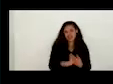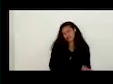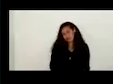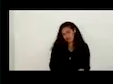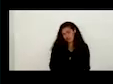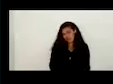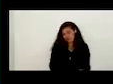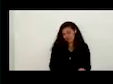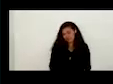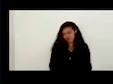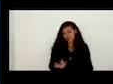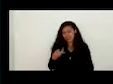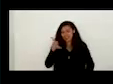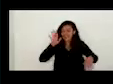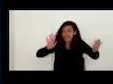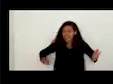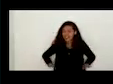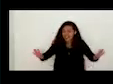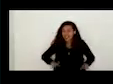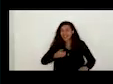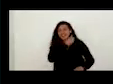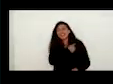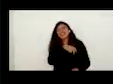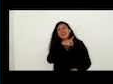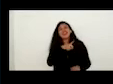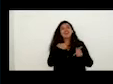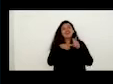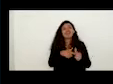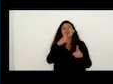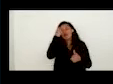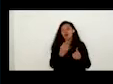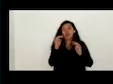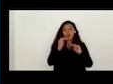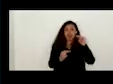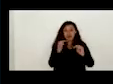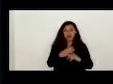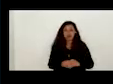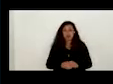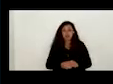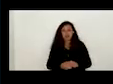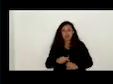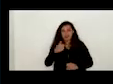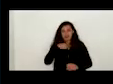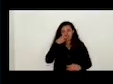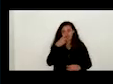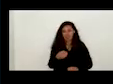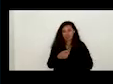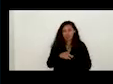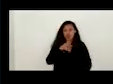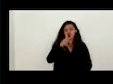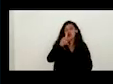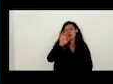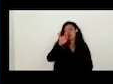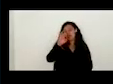de guardar esas características de saludable y una proporción. Como les mencionaba, un poco de proteína, sería